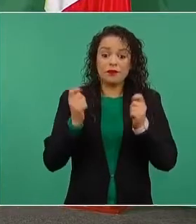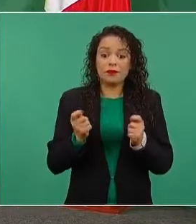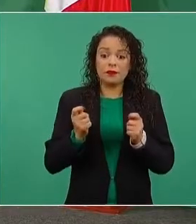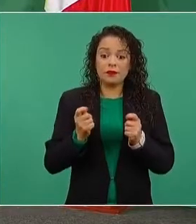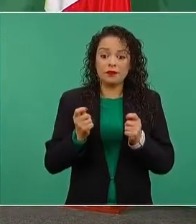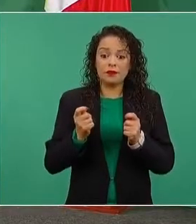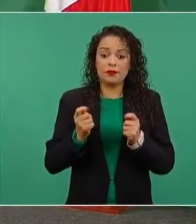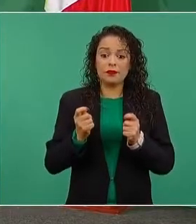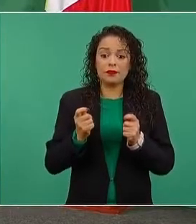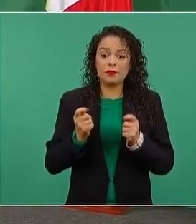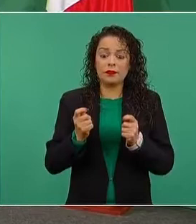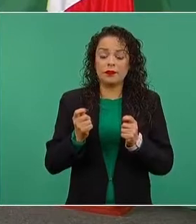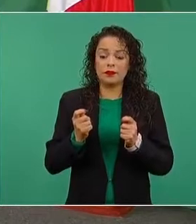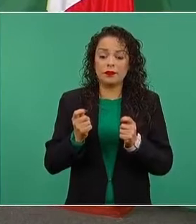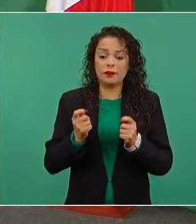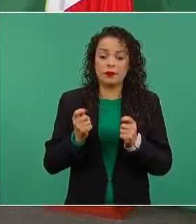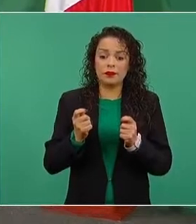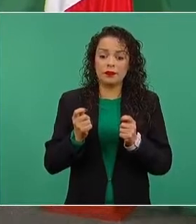están